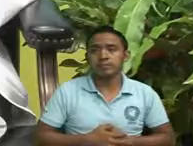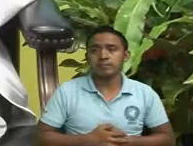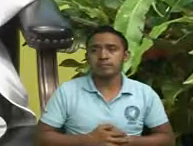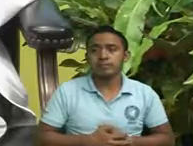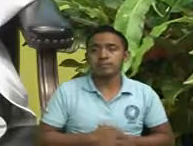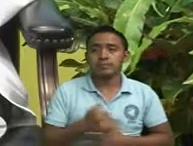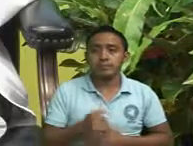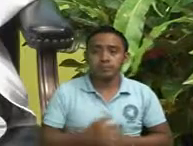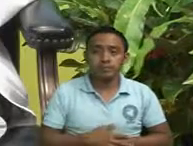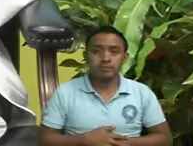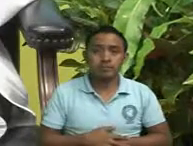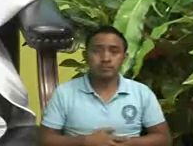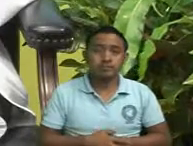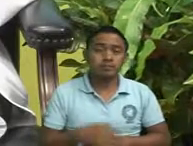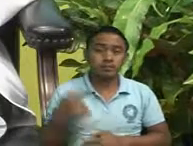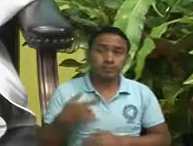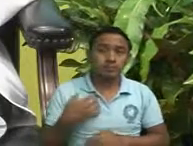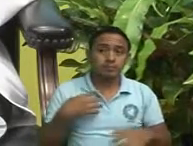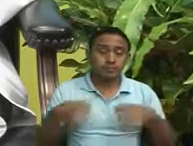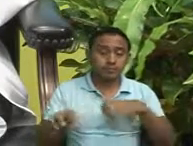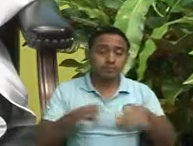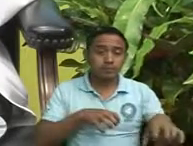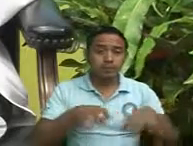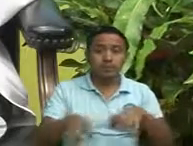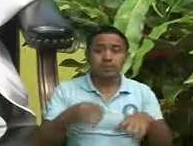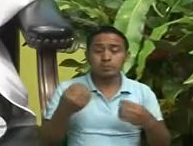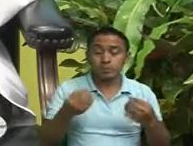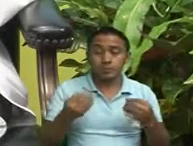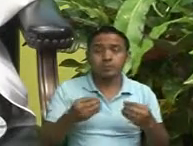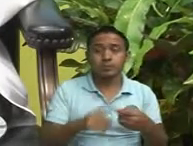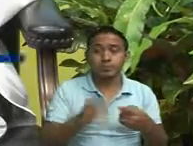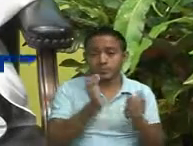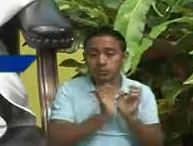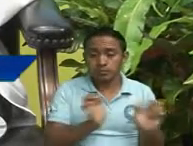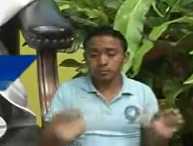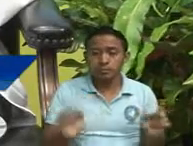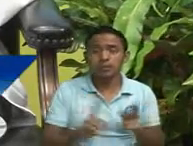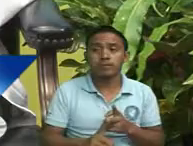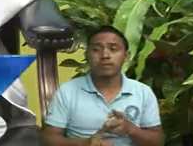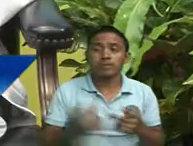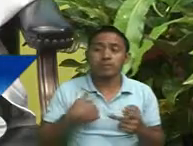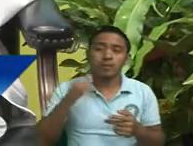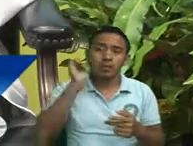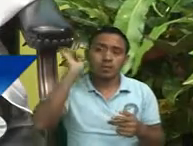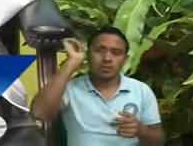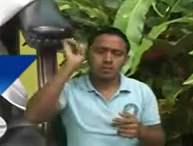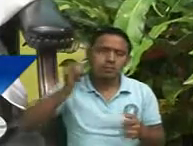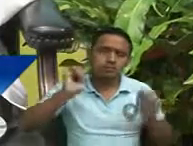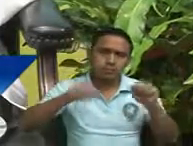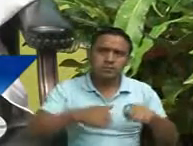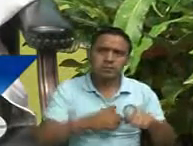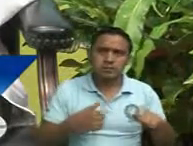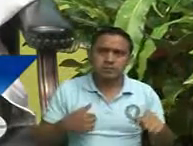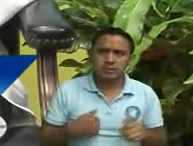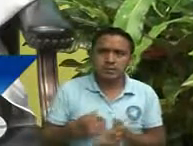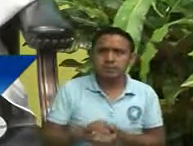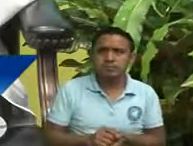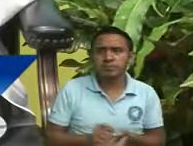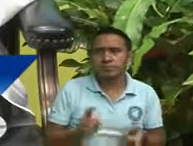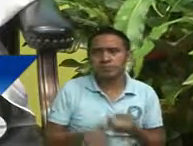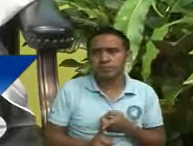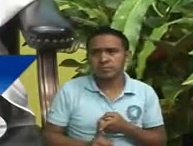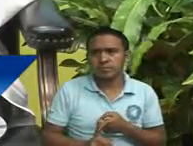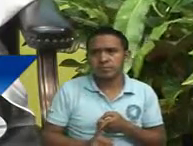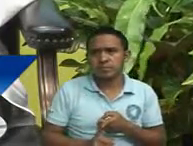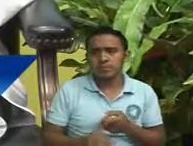importante, ¿verdad? Sobre todo cuando tenés actividad física alta en los niños. Y nosotros los adultos la podemos hacer, pero es algo ligero.